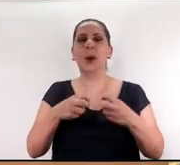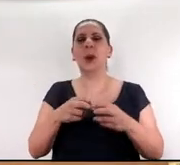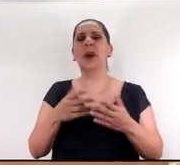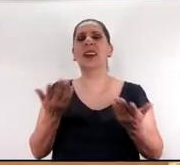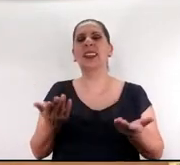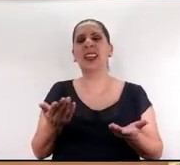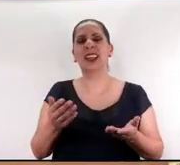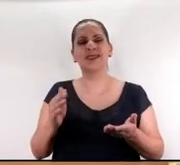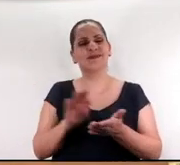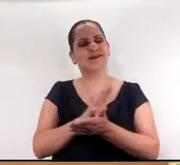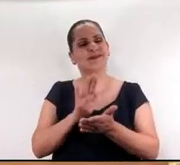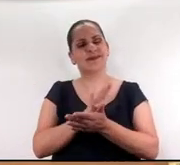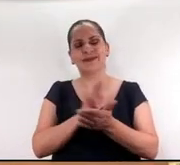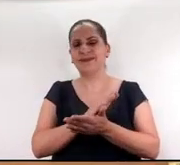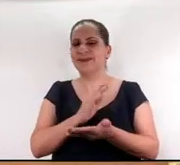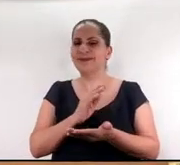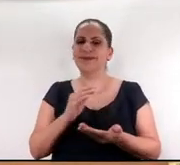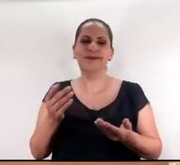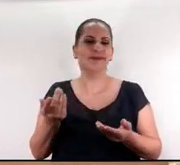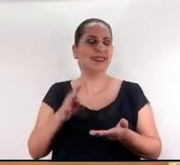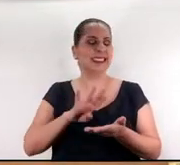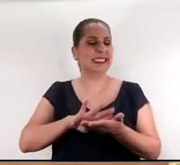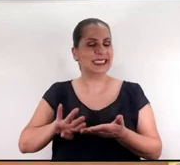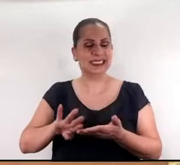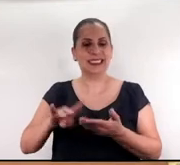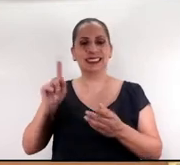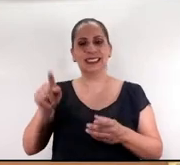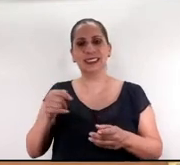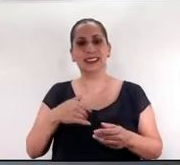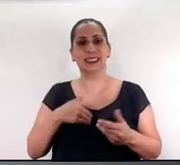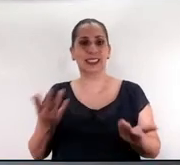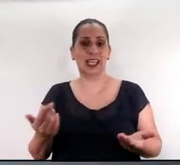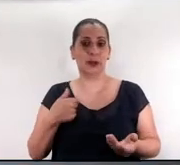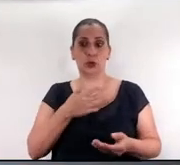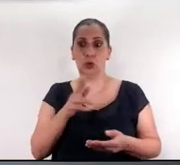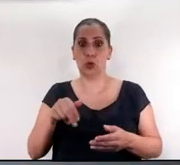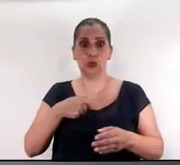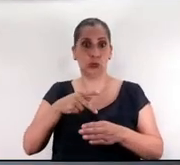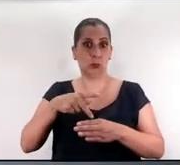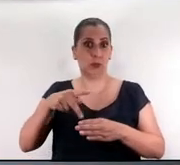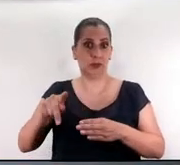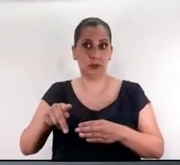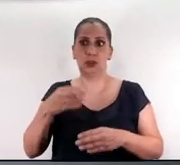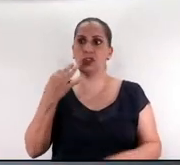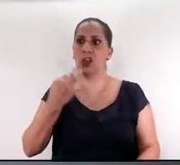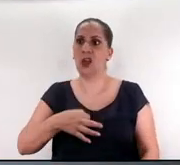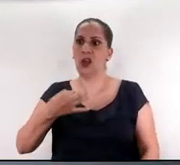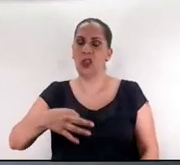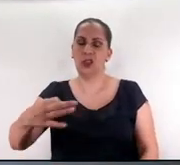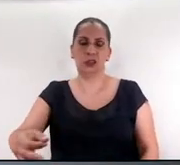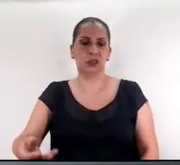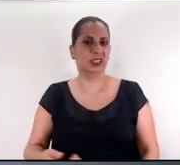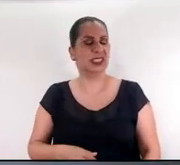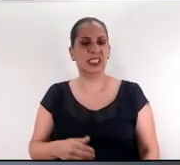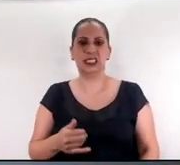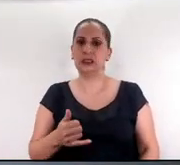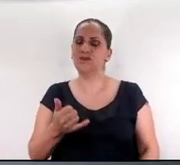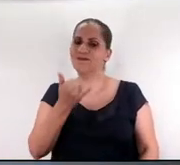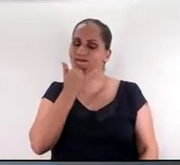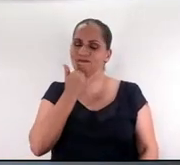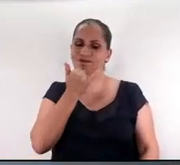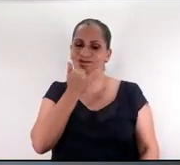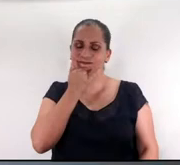de trámites en nuestro país. De verdad que es algo que sufren día a día nuestros profesionales y todavía es un tema que hay que